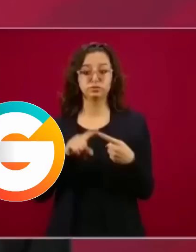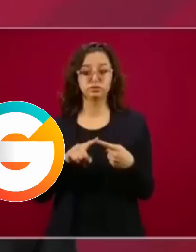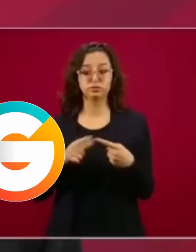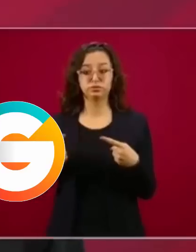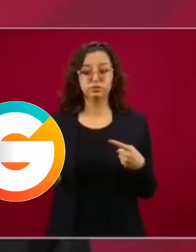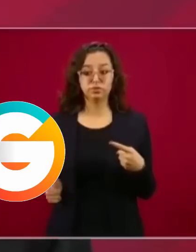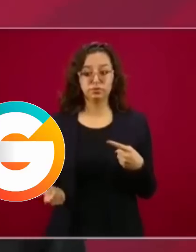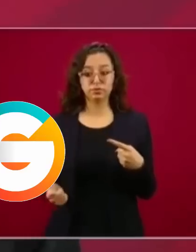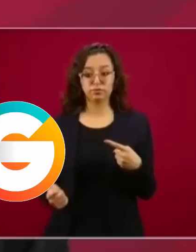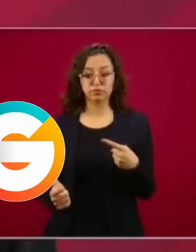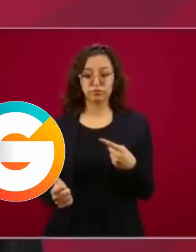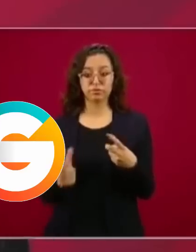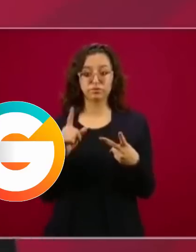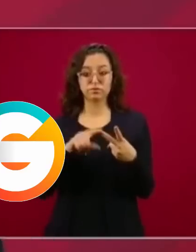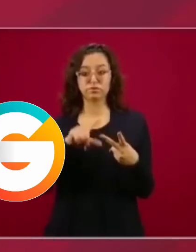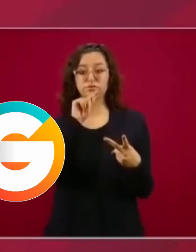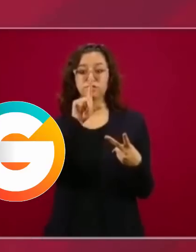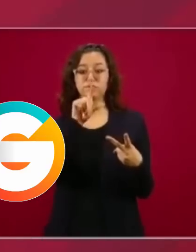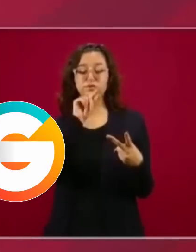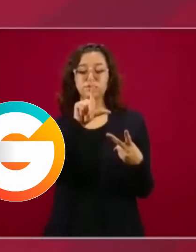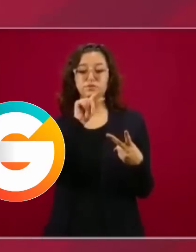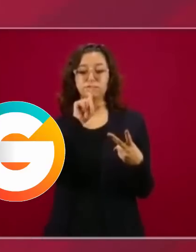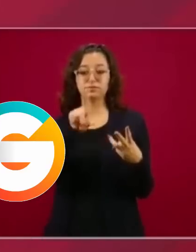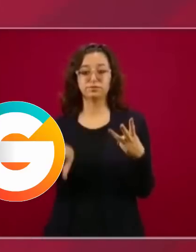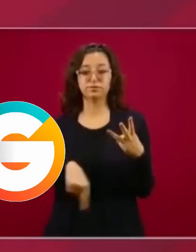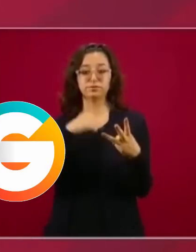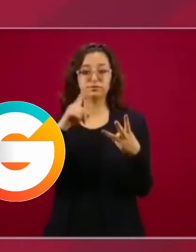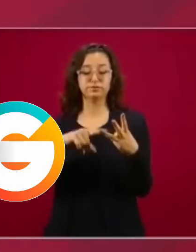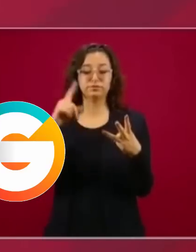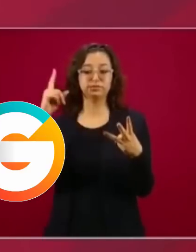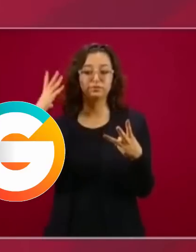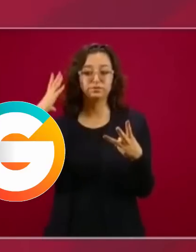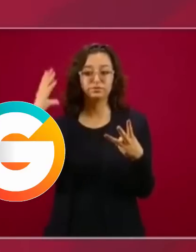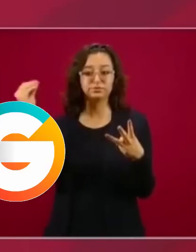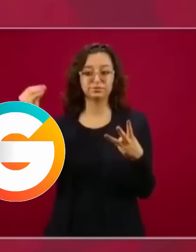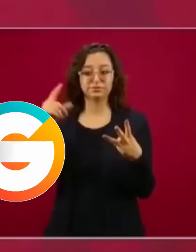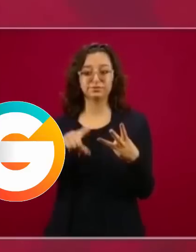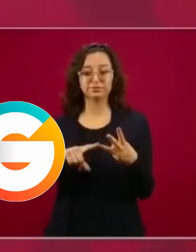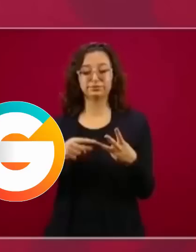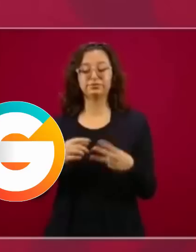Guanajuato, en Jalisco y en Colima.